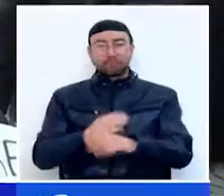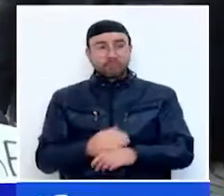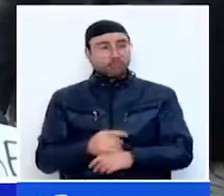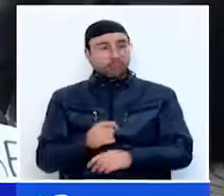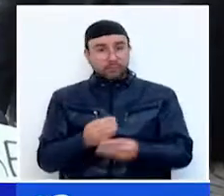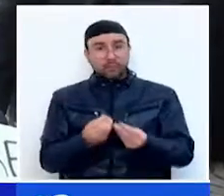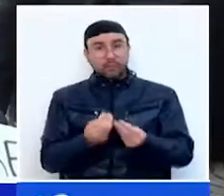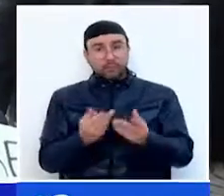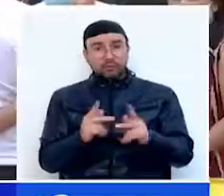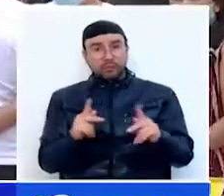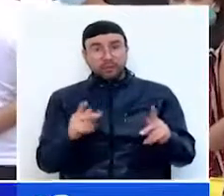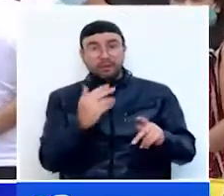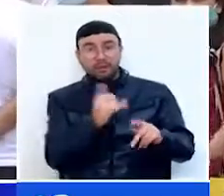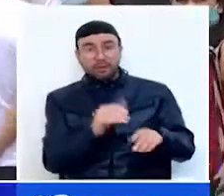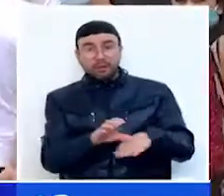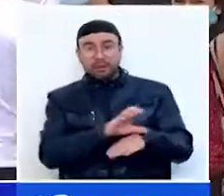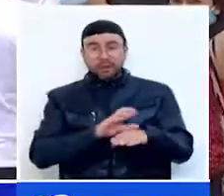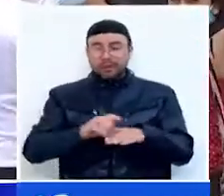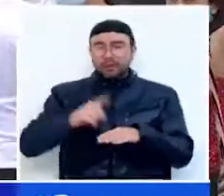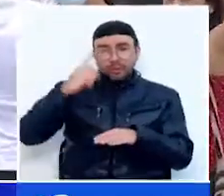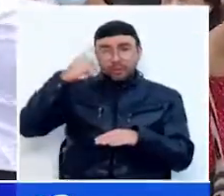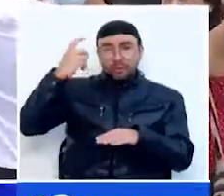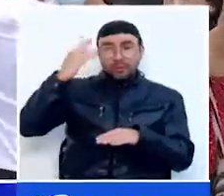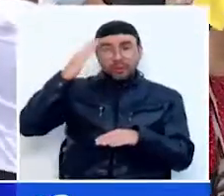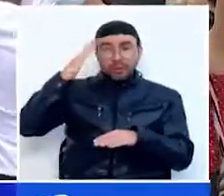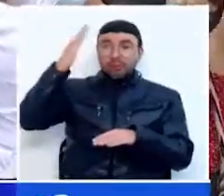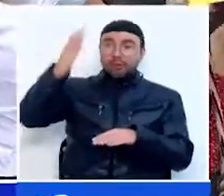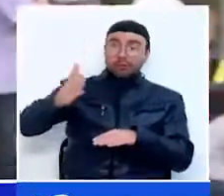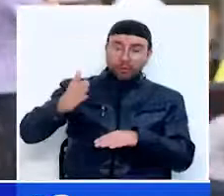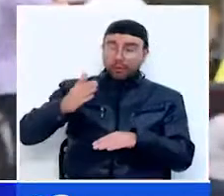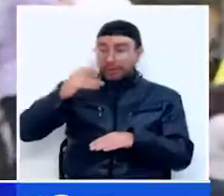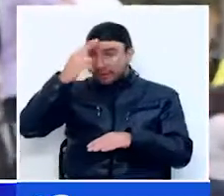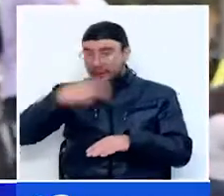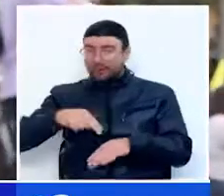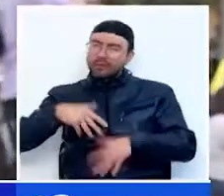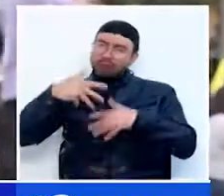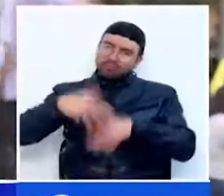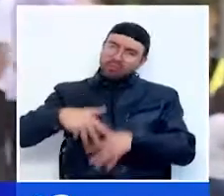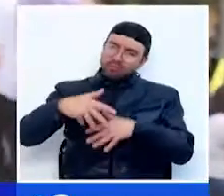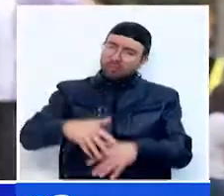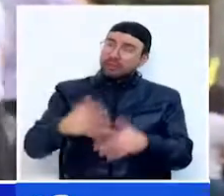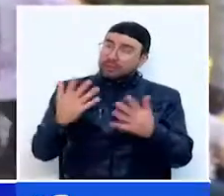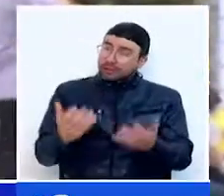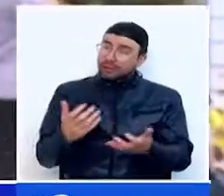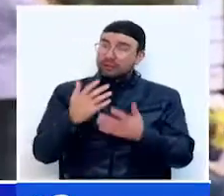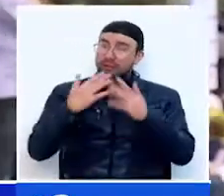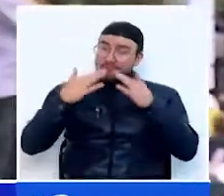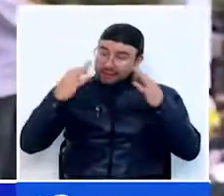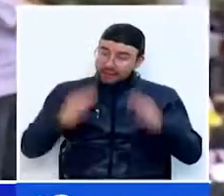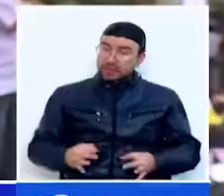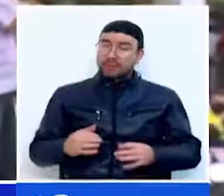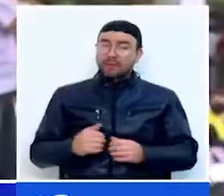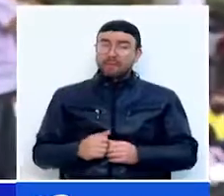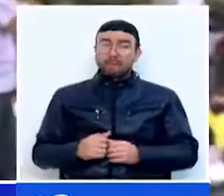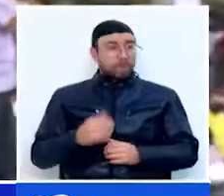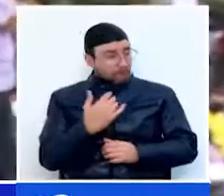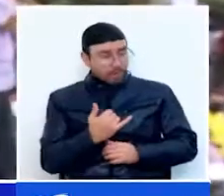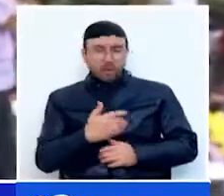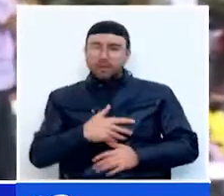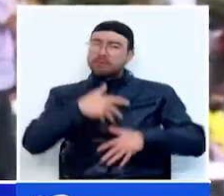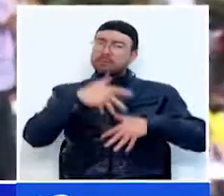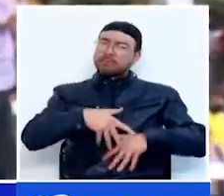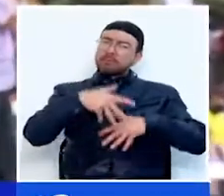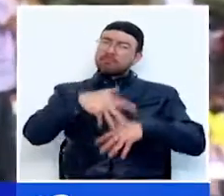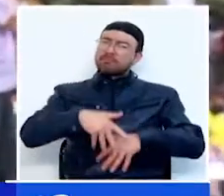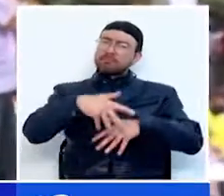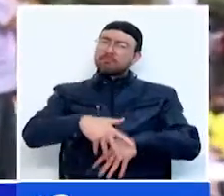de ciudadanos, ellas sueñan con que sus hijos puedan marchar con seguridad. Las marchas que estamos realizando, tanto los